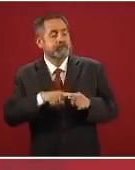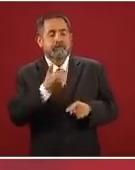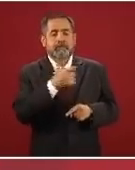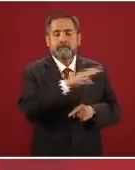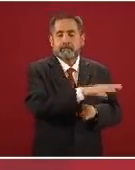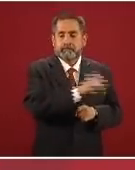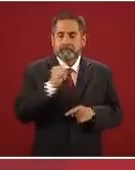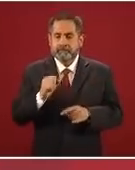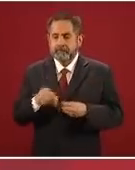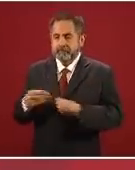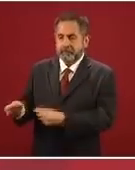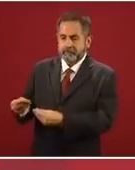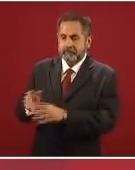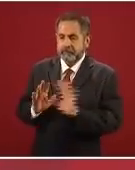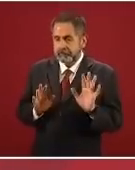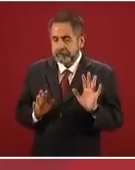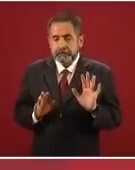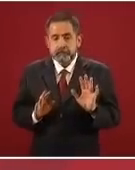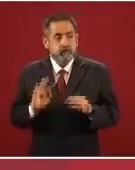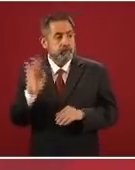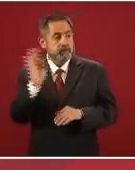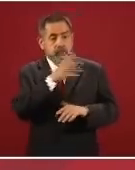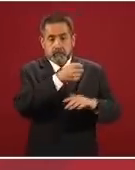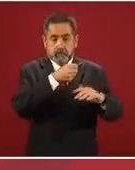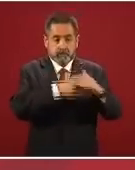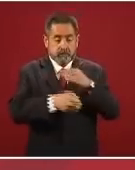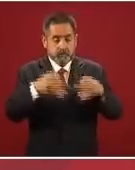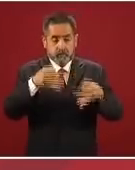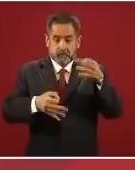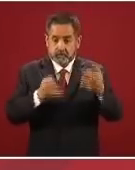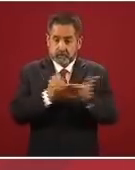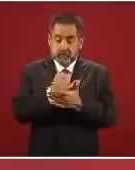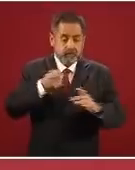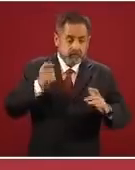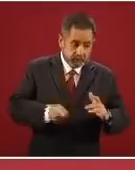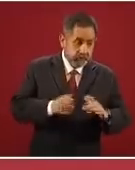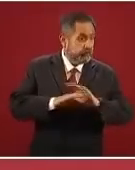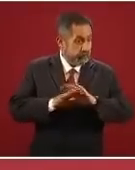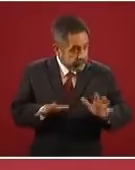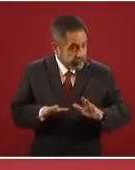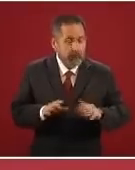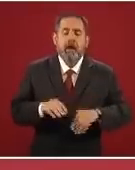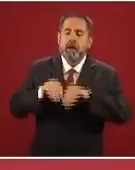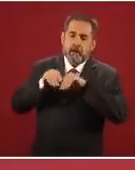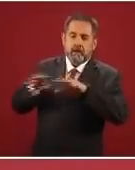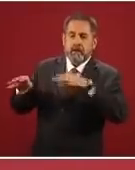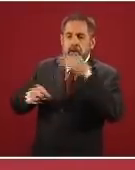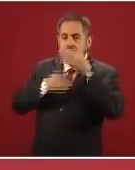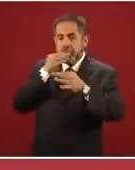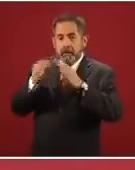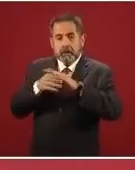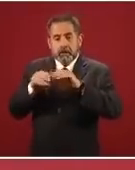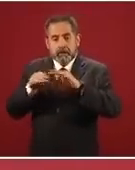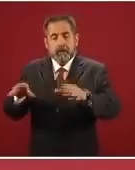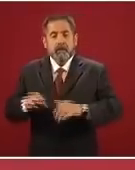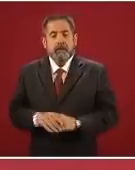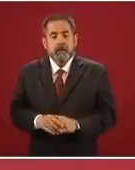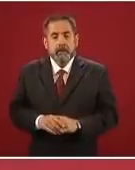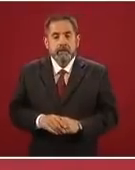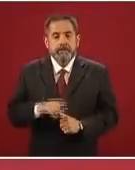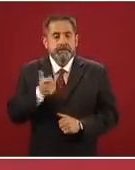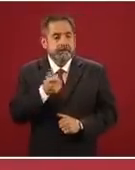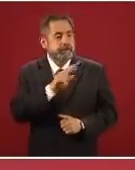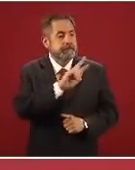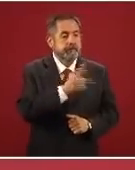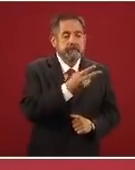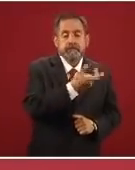mismo momento en que lo hayamos consignado ante los tribunales, nosotros vamos a dar toda esa información. Como la recuperación